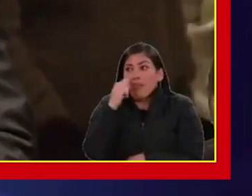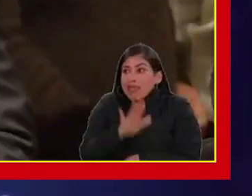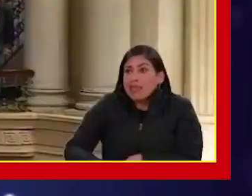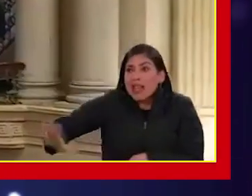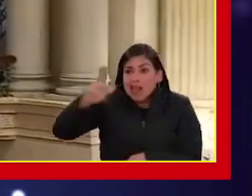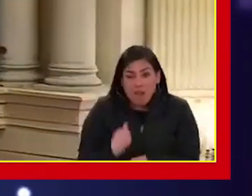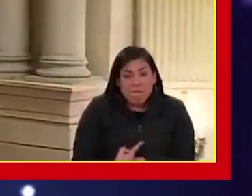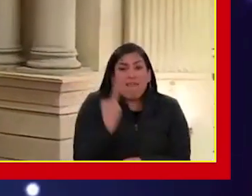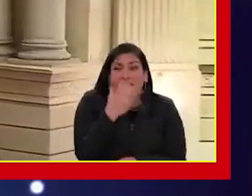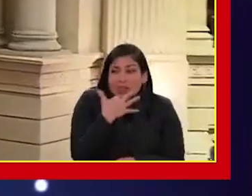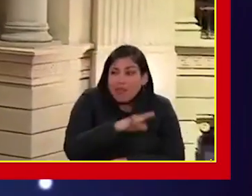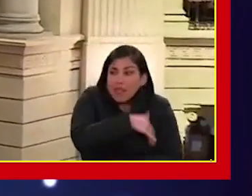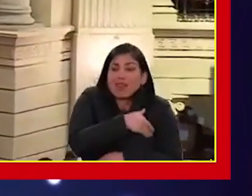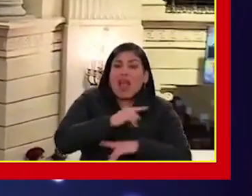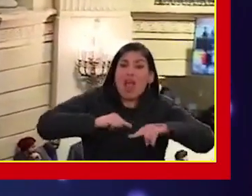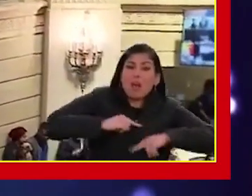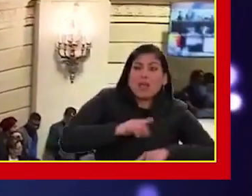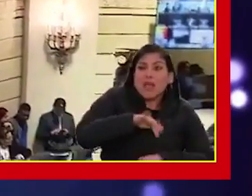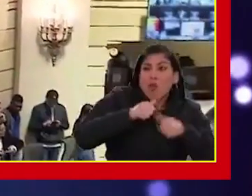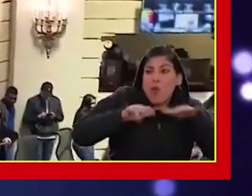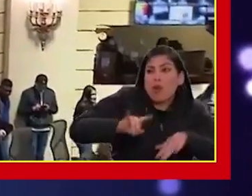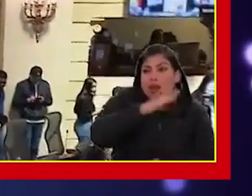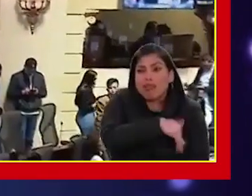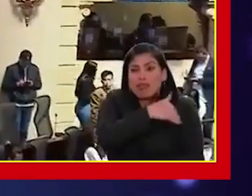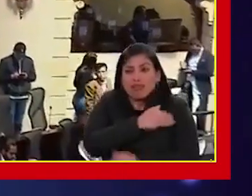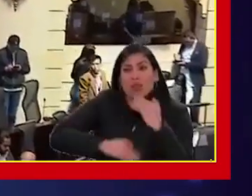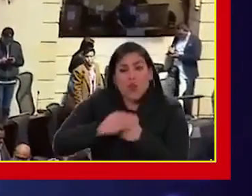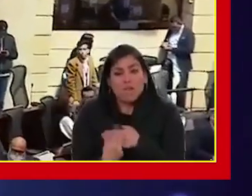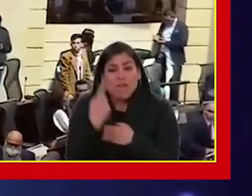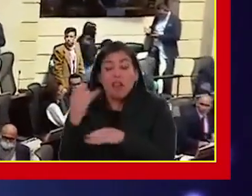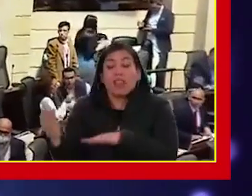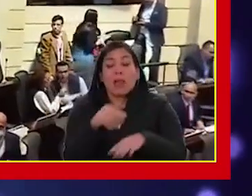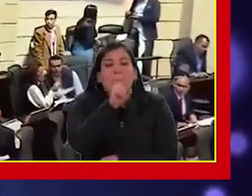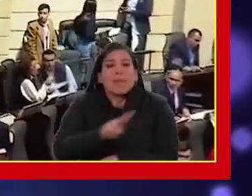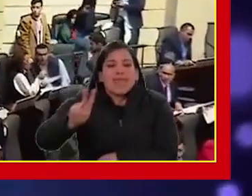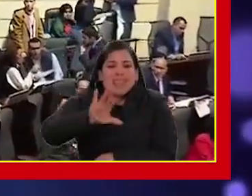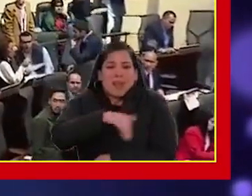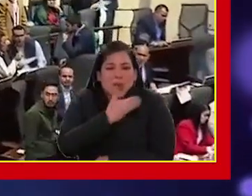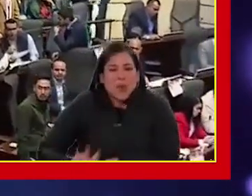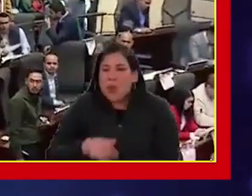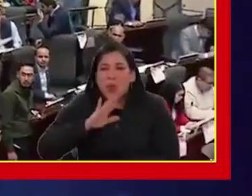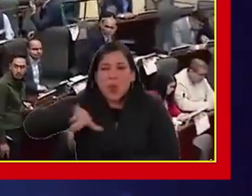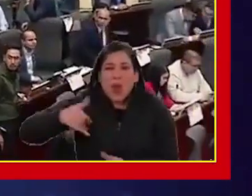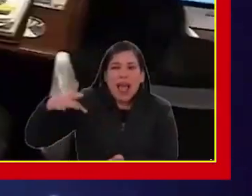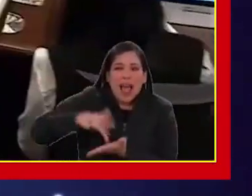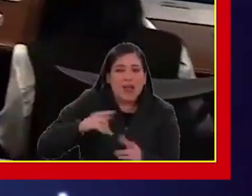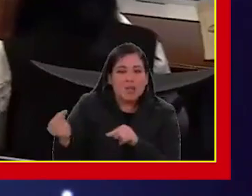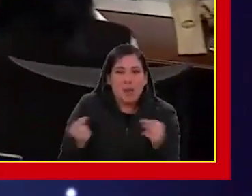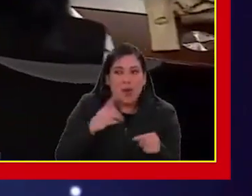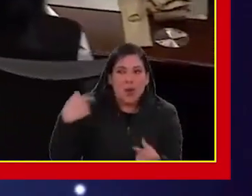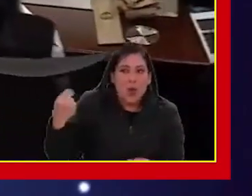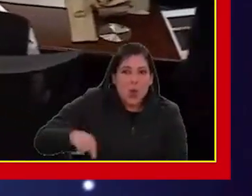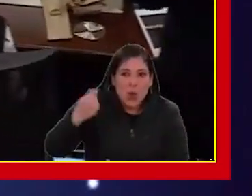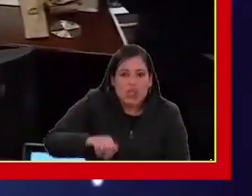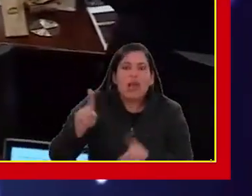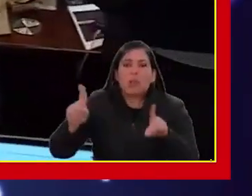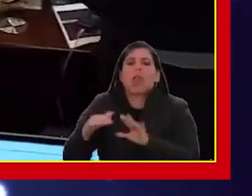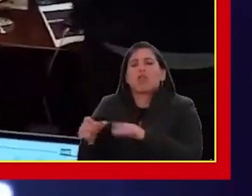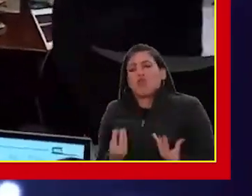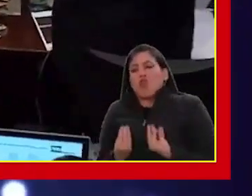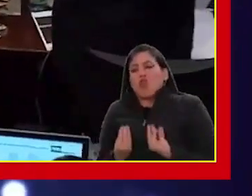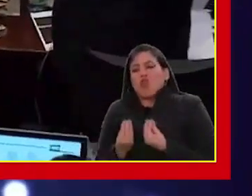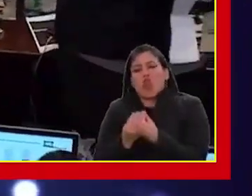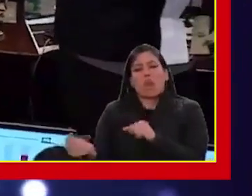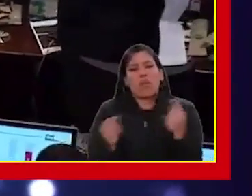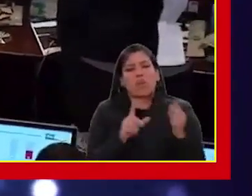se dio en la cámara de representantes la propuesta que se aprobó con 139 votos a favor y solo ocho en contra